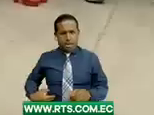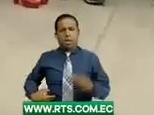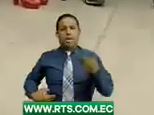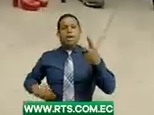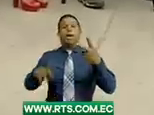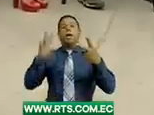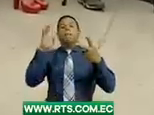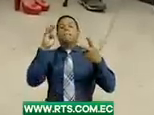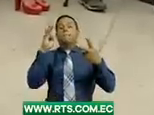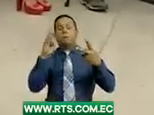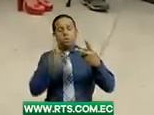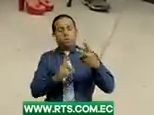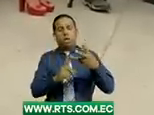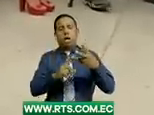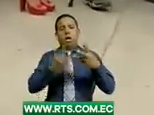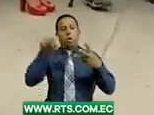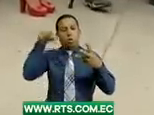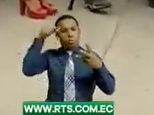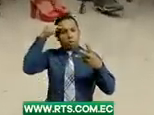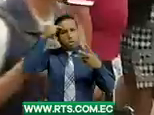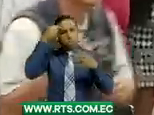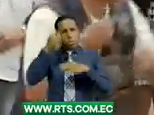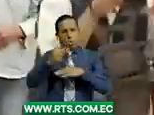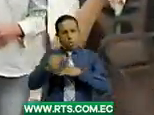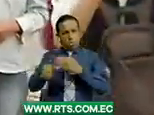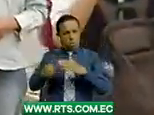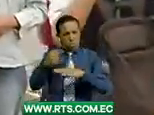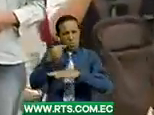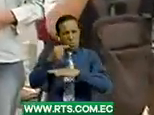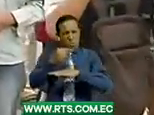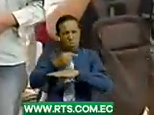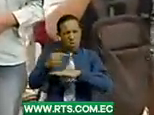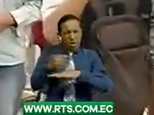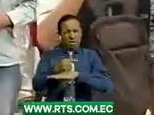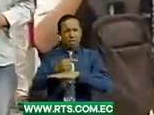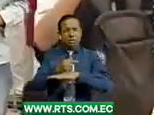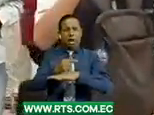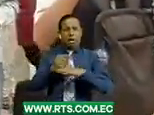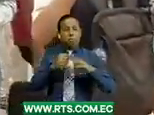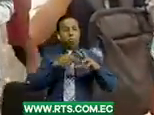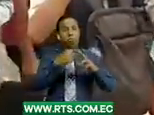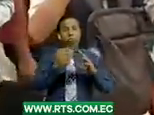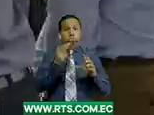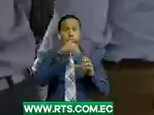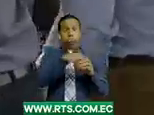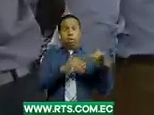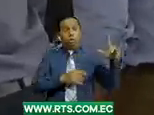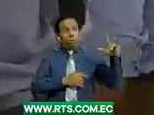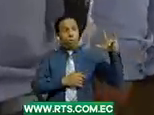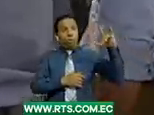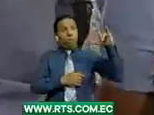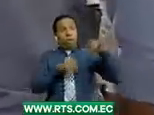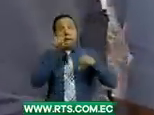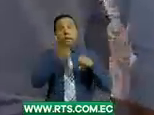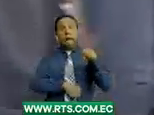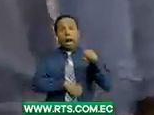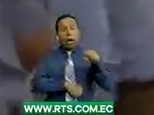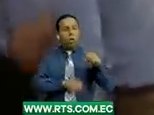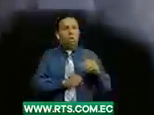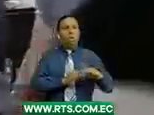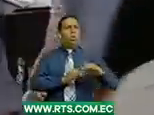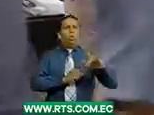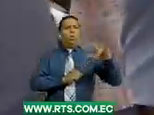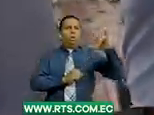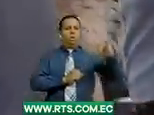Pedro Pablo Duarte, se suspendió la visita que el segundo mandatario tenía previsto realizar en Macas, provincia de Morona, Santiago.